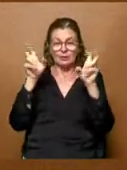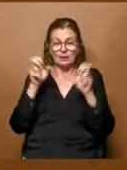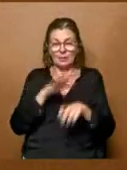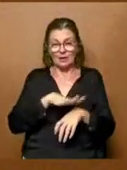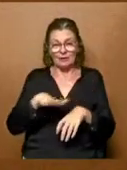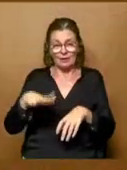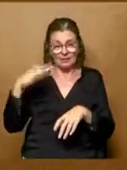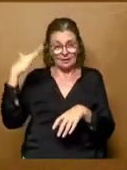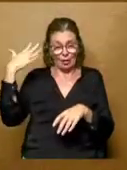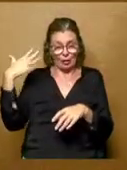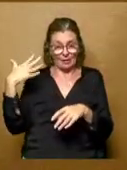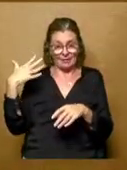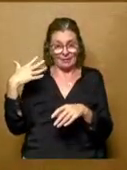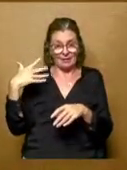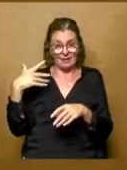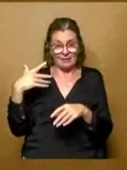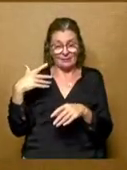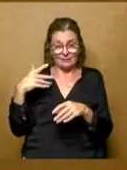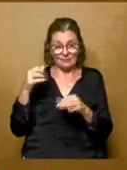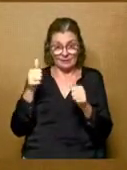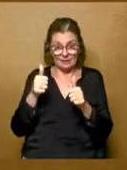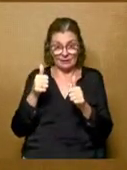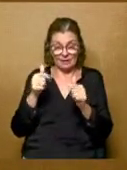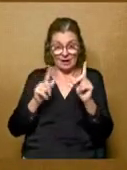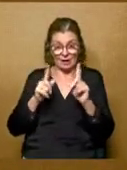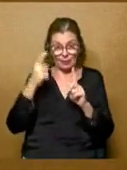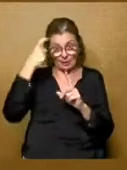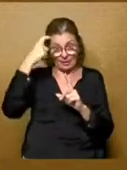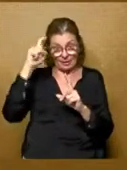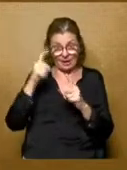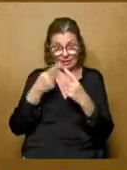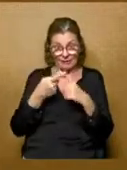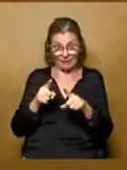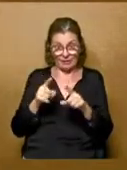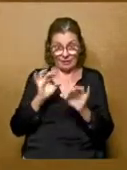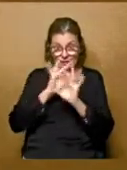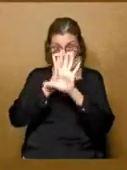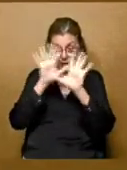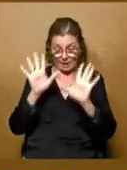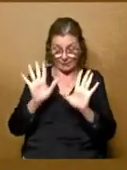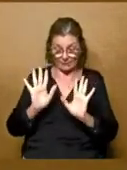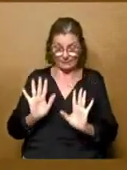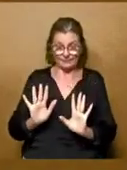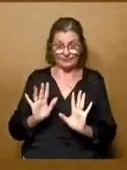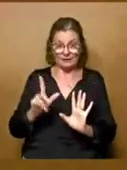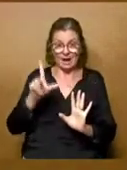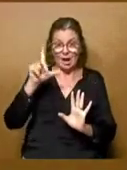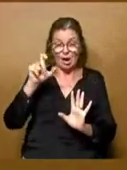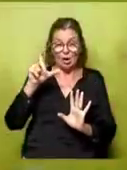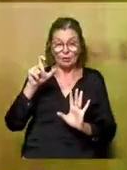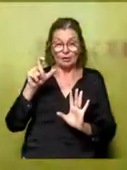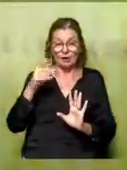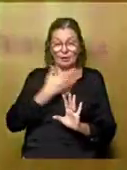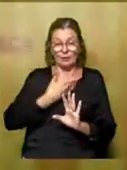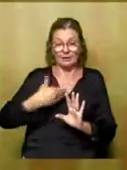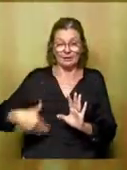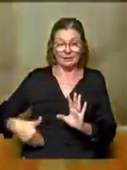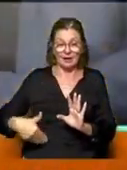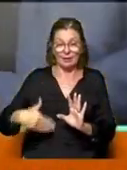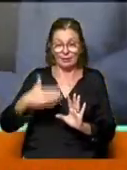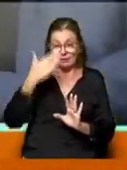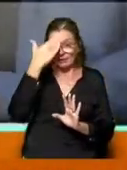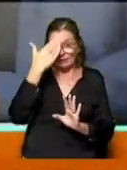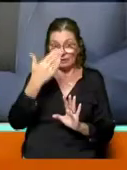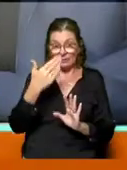adolescencia, está bien, hay un marco ideológico diferente que es claro, ¿no? la lógica de un Estado que tiene Frente Amplio en